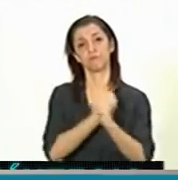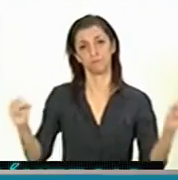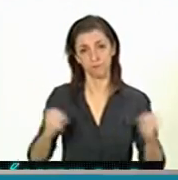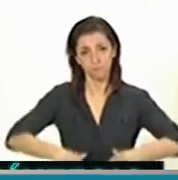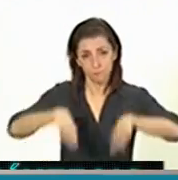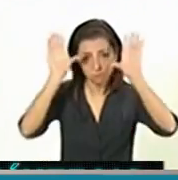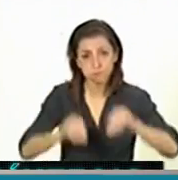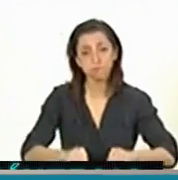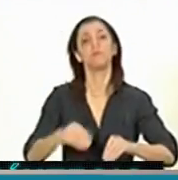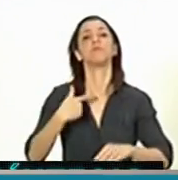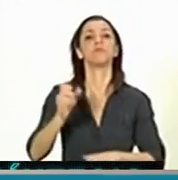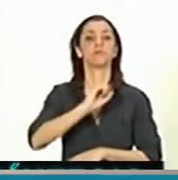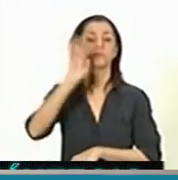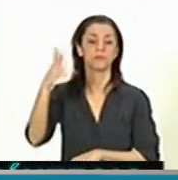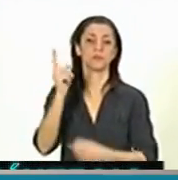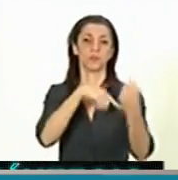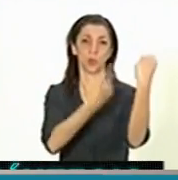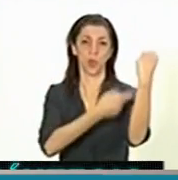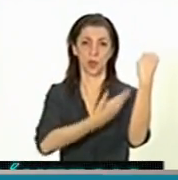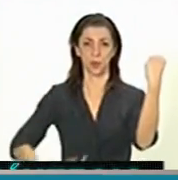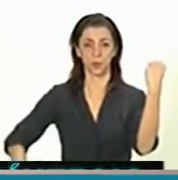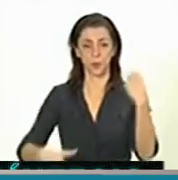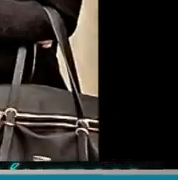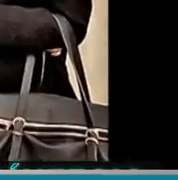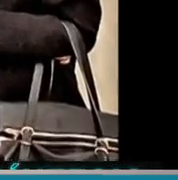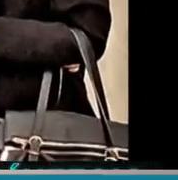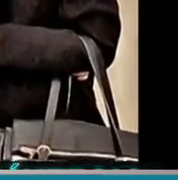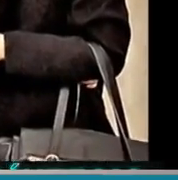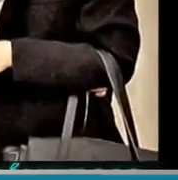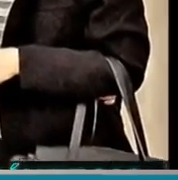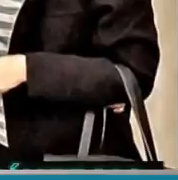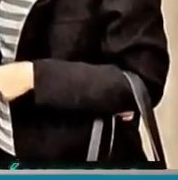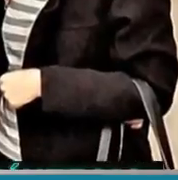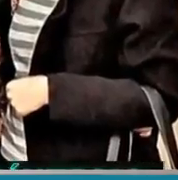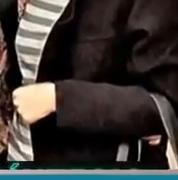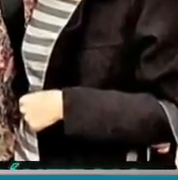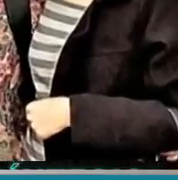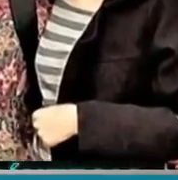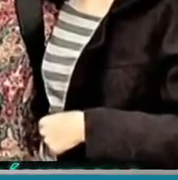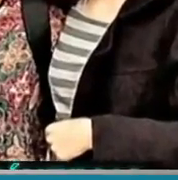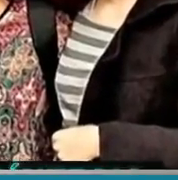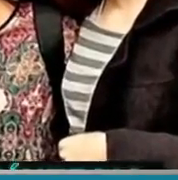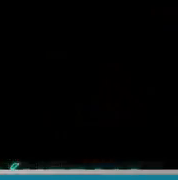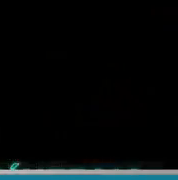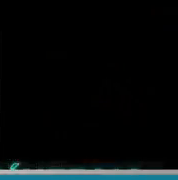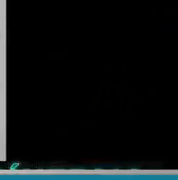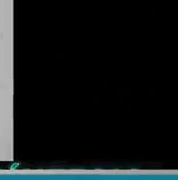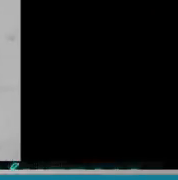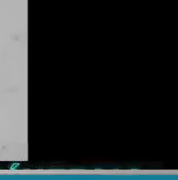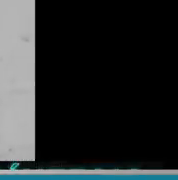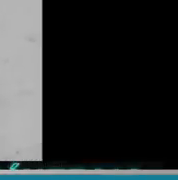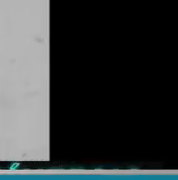sido procesado o condenado como autor, coautor, instigador o cómplice del delito de femicidio contra su mamá. Claro, quedan sin la